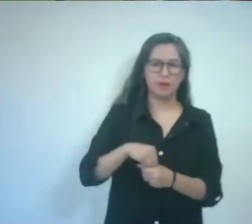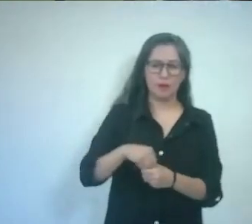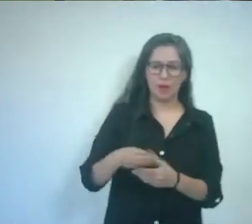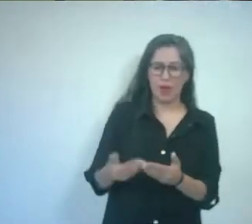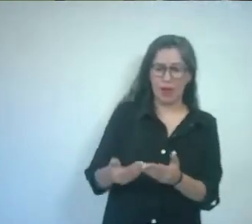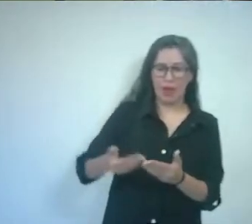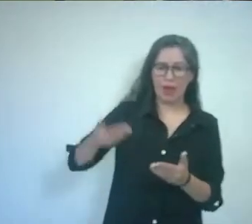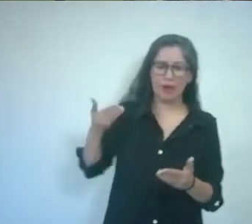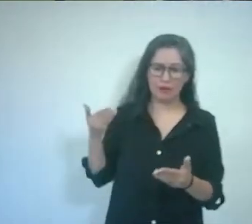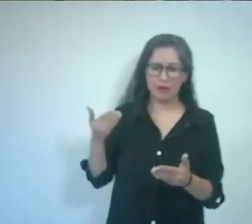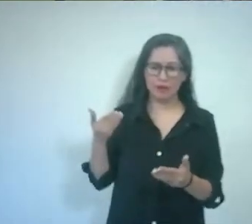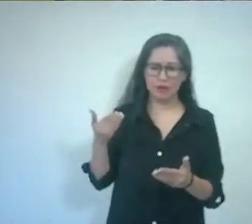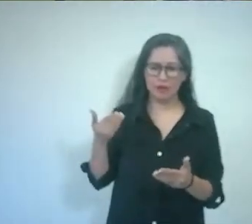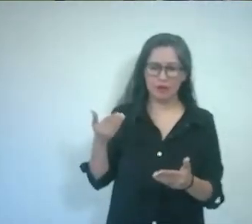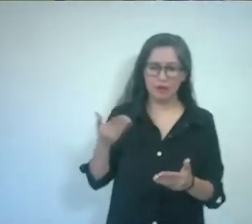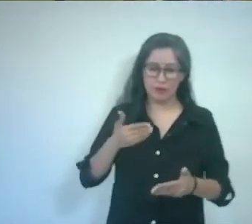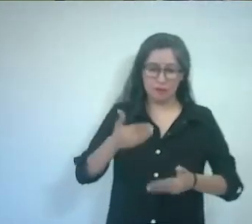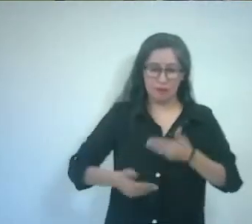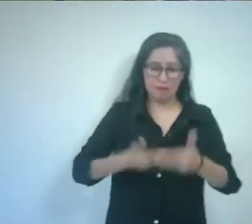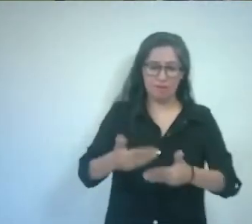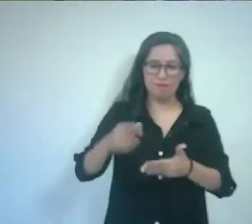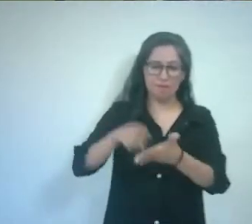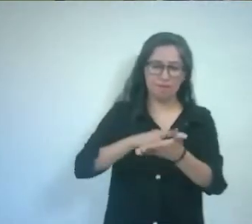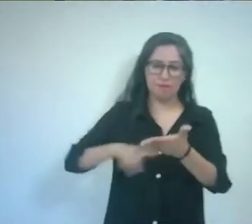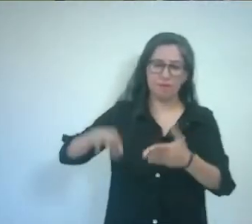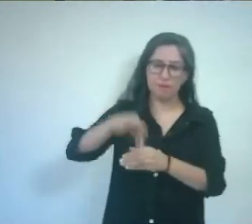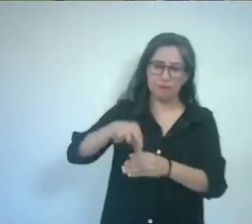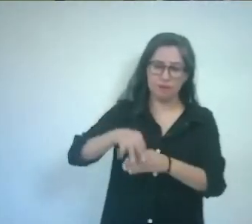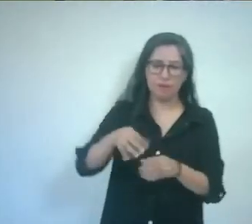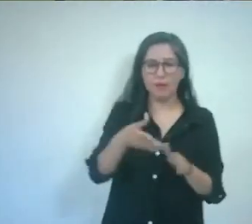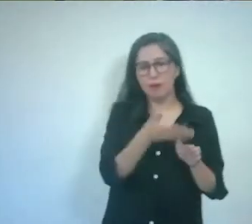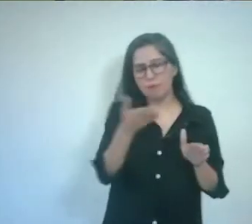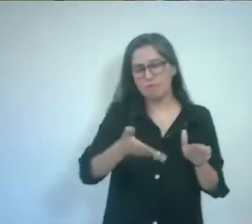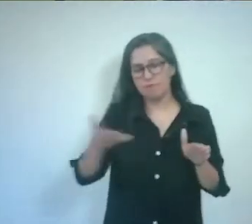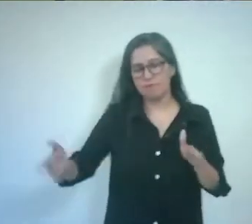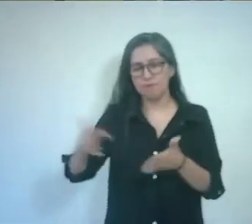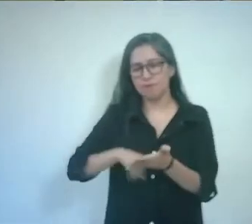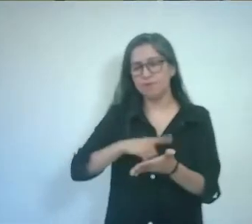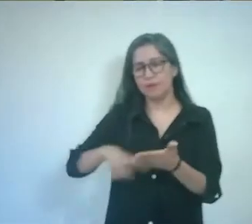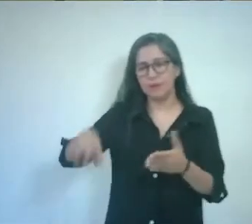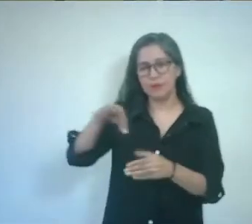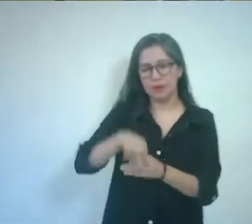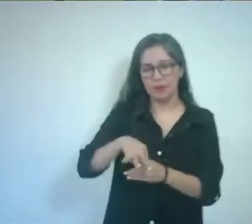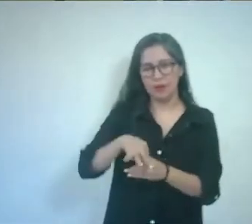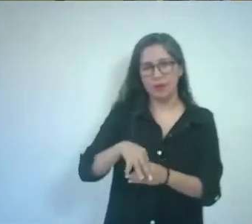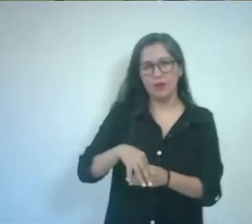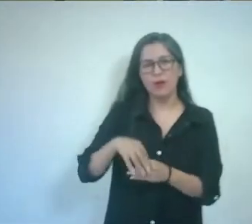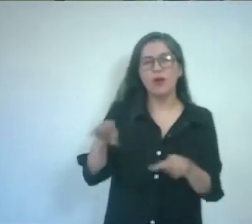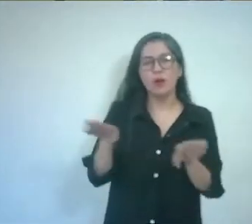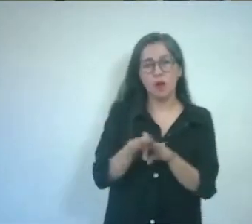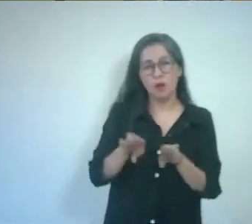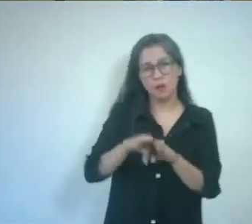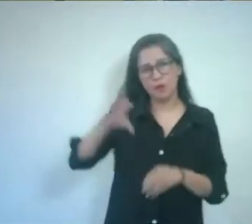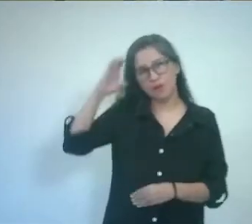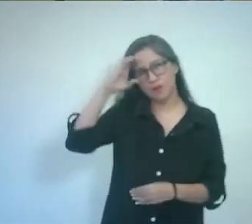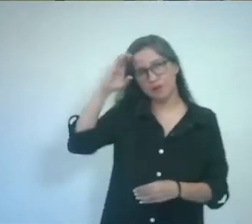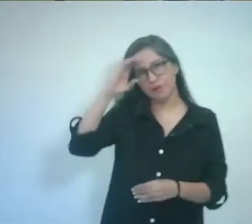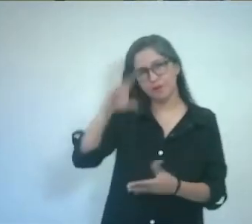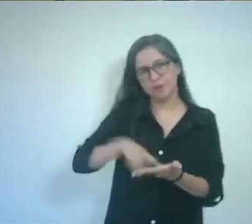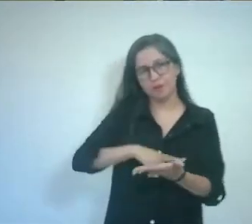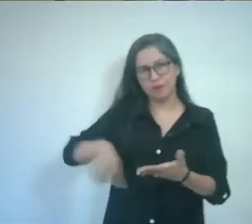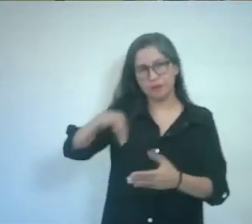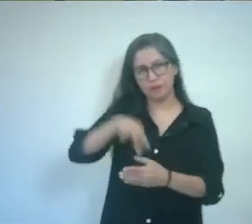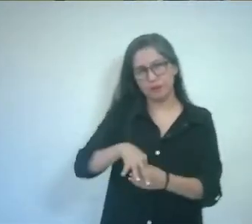anteriores a este proceso electoral, a la jornada electoral, con el carácter de capacitadores electorales, con